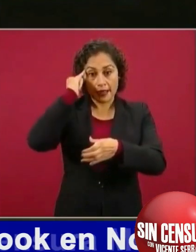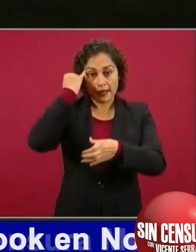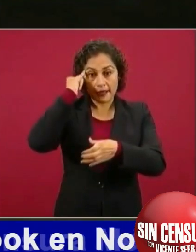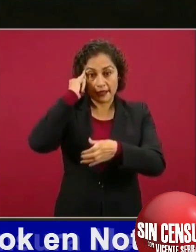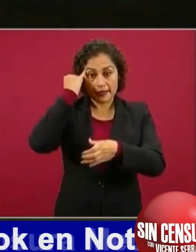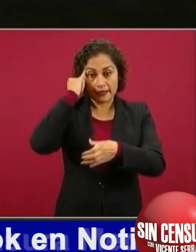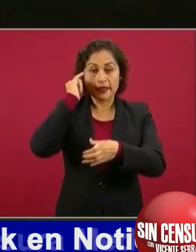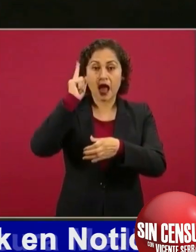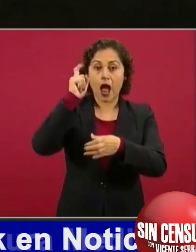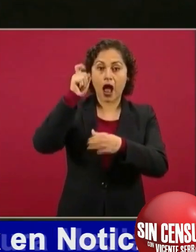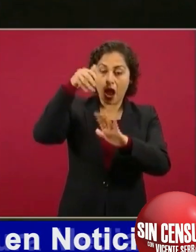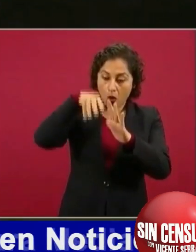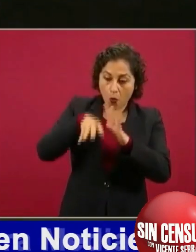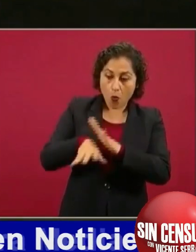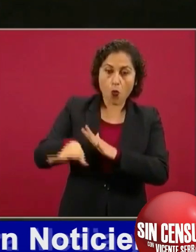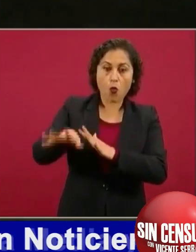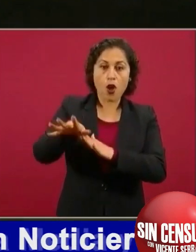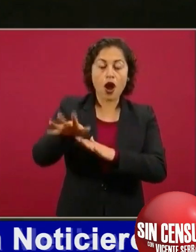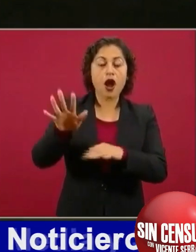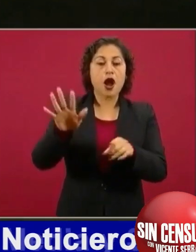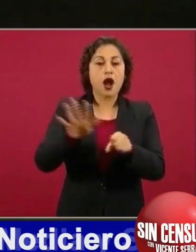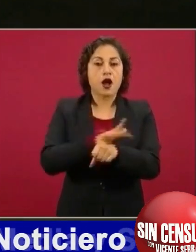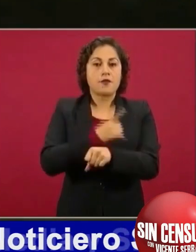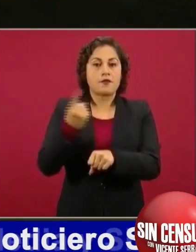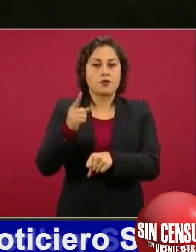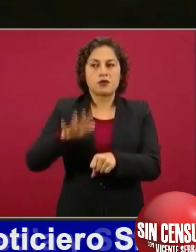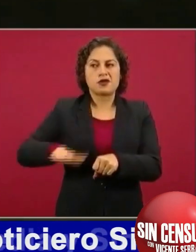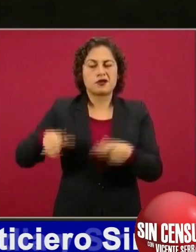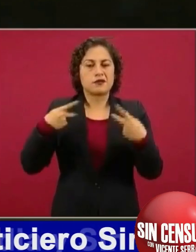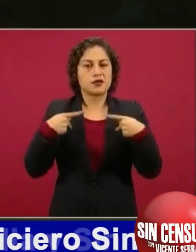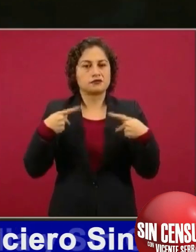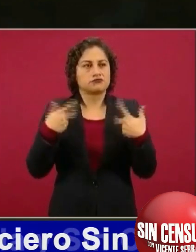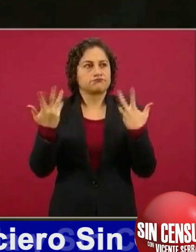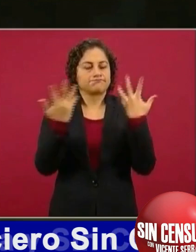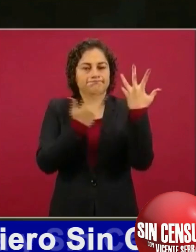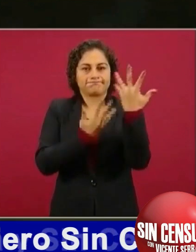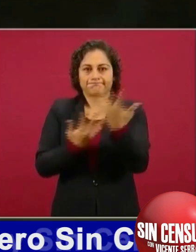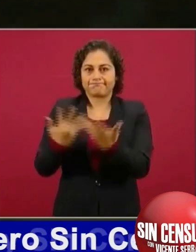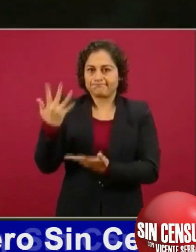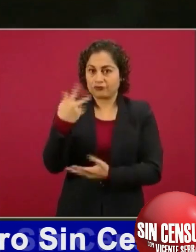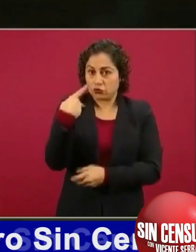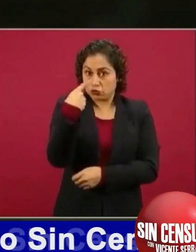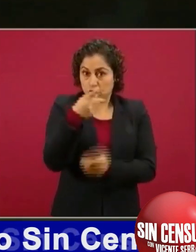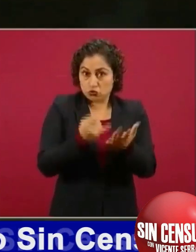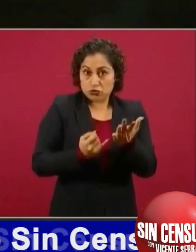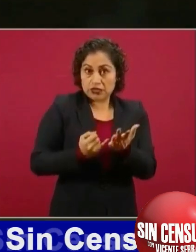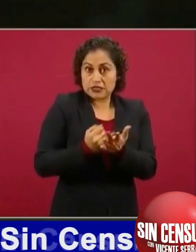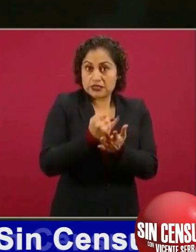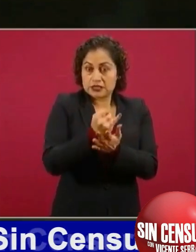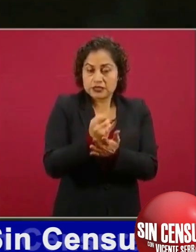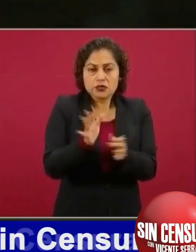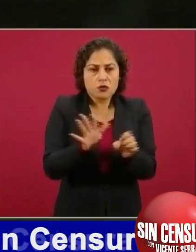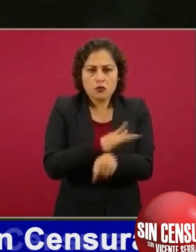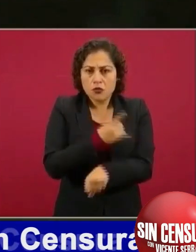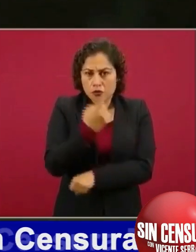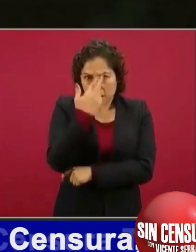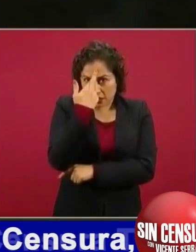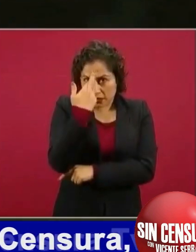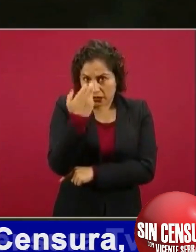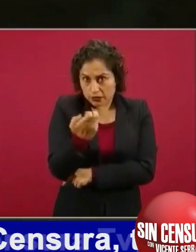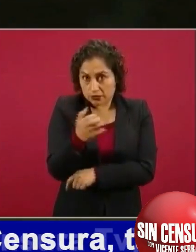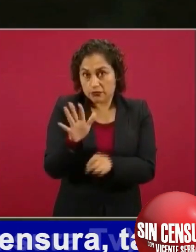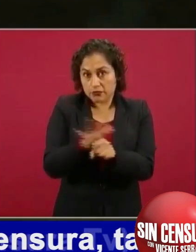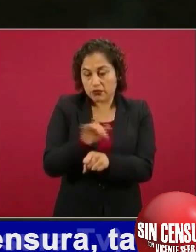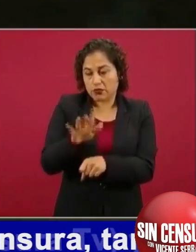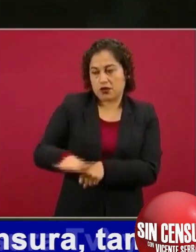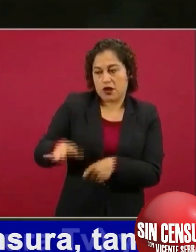bastante polémico porque la gente no termina de entender si esta fue una decisión tomada, por qué se tomó, ya que hablamos de los que menos